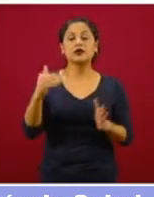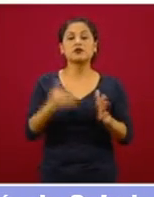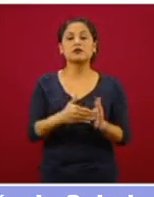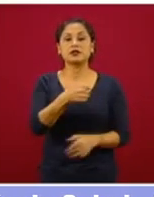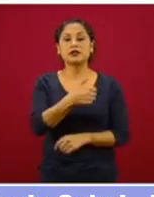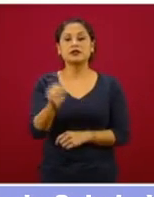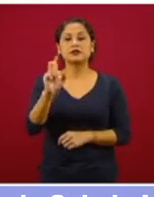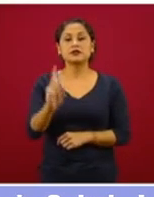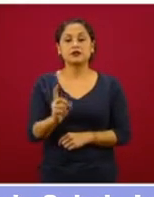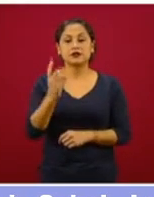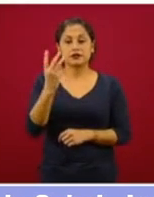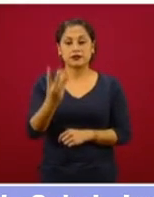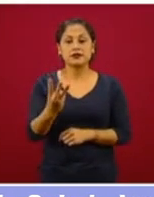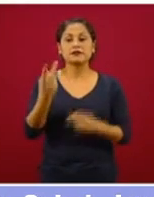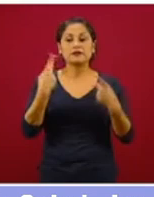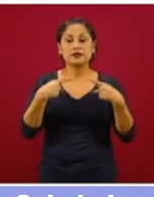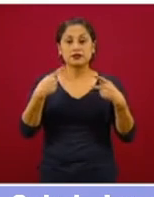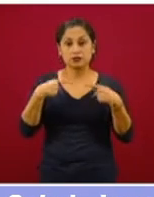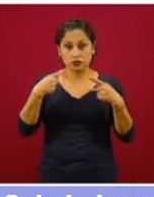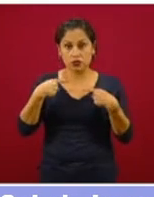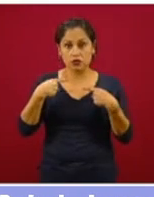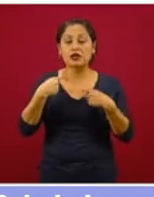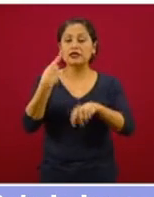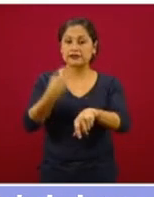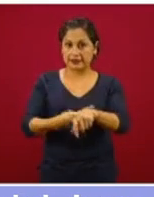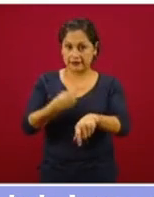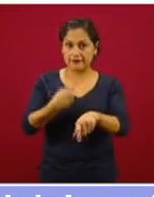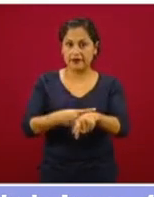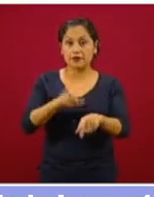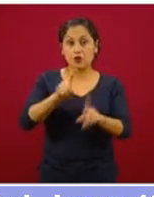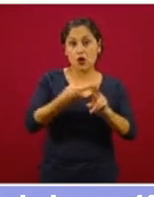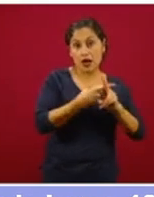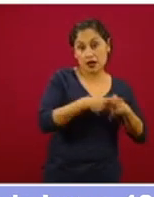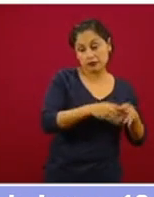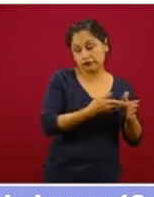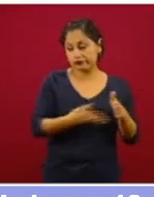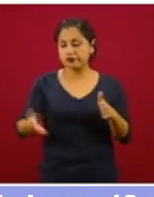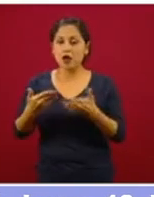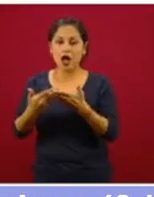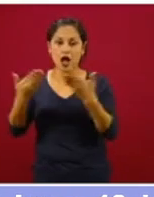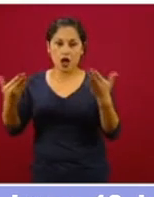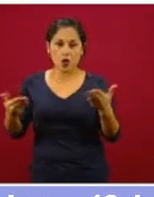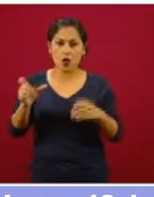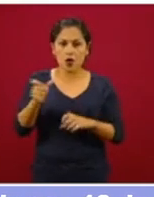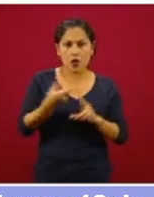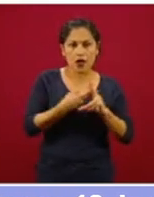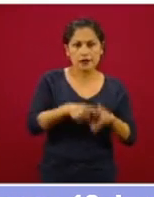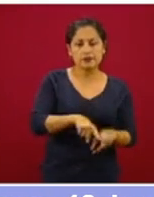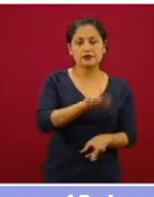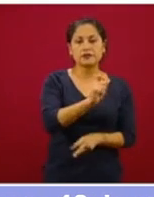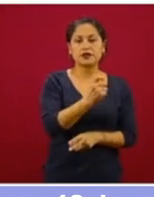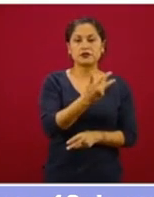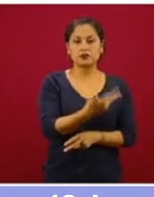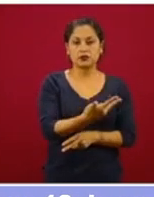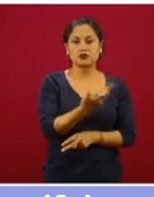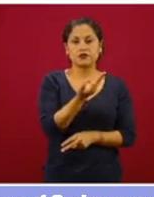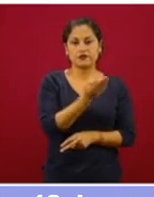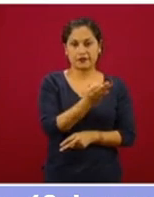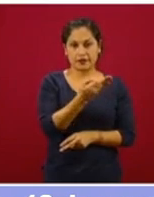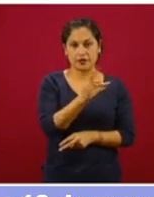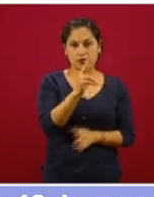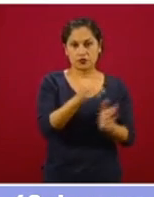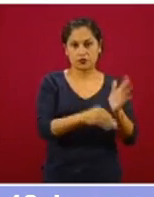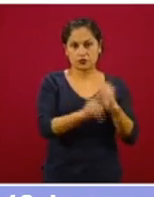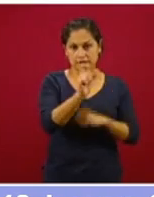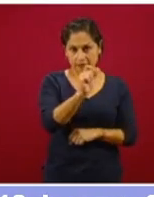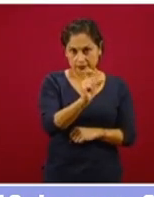51.663 personas han tenido COVID desde que empezó la epidemia en México, que fue el 28 de febrero de 2020